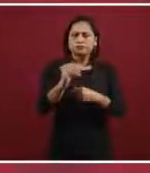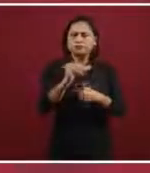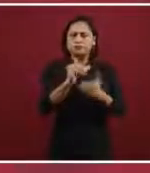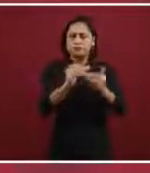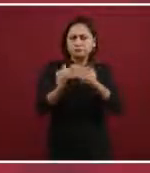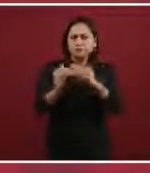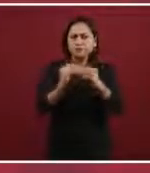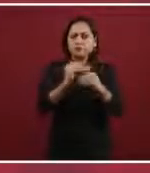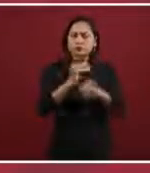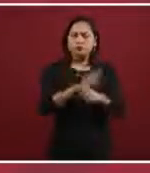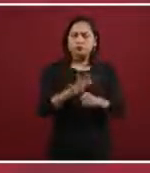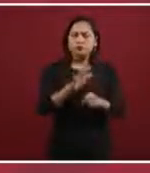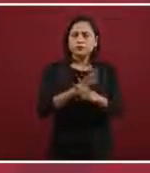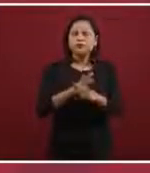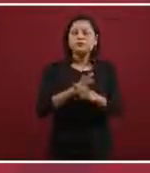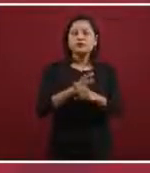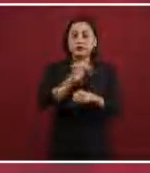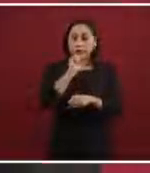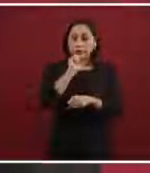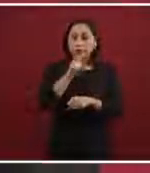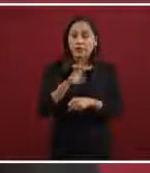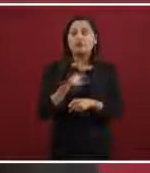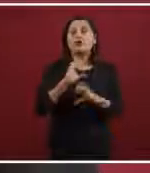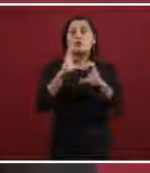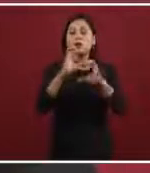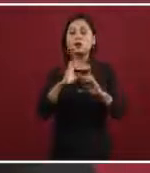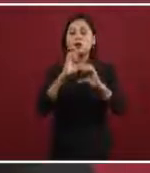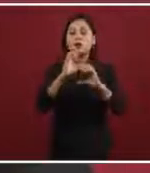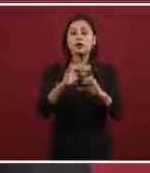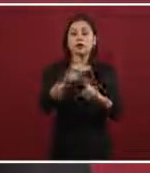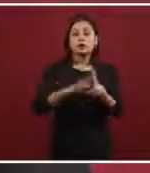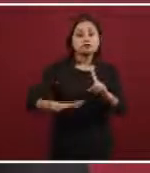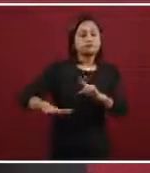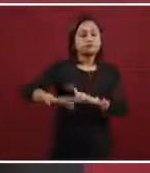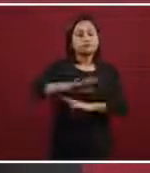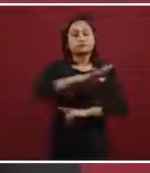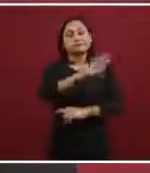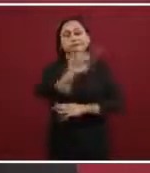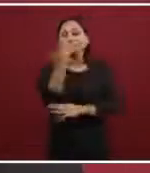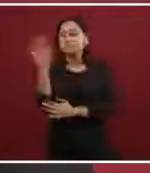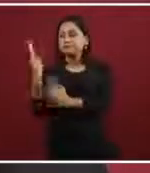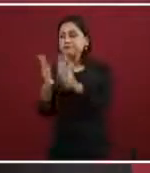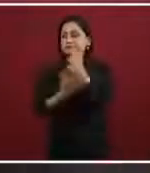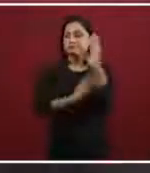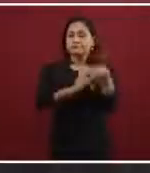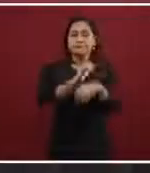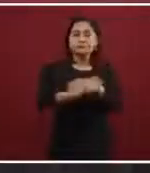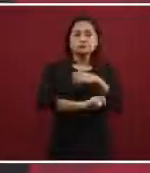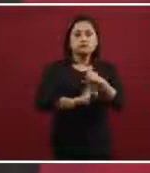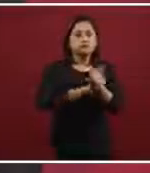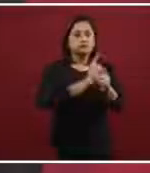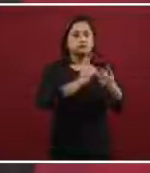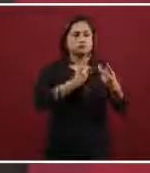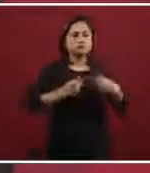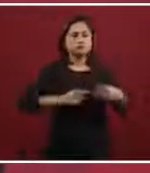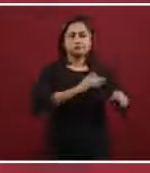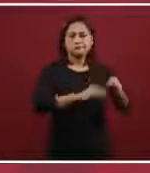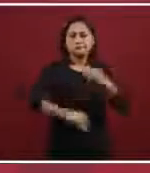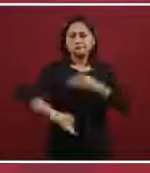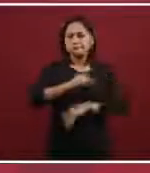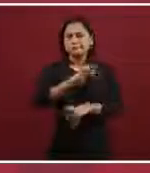territorio el medio ambiente que se pueda dar trato